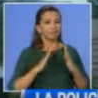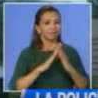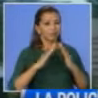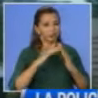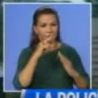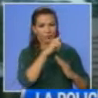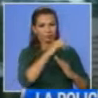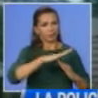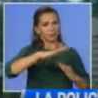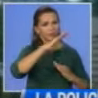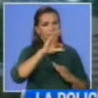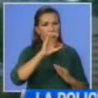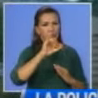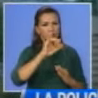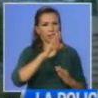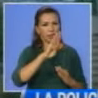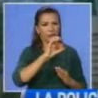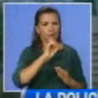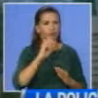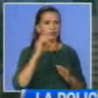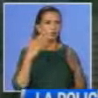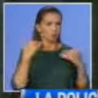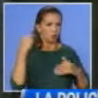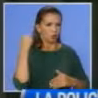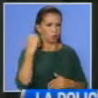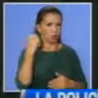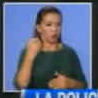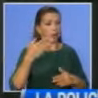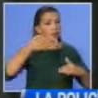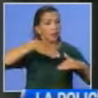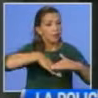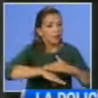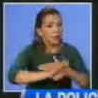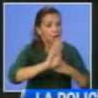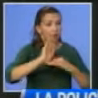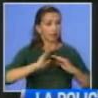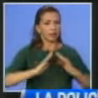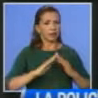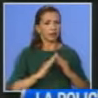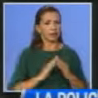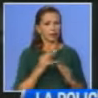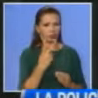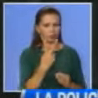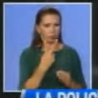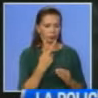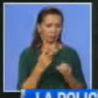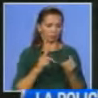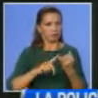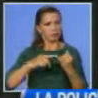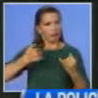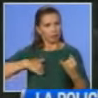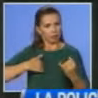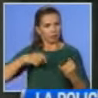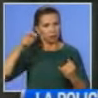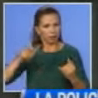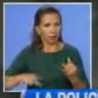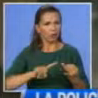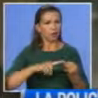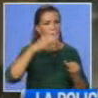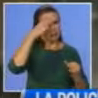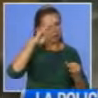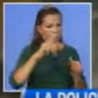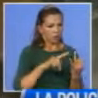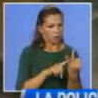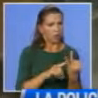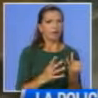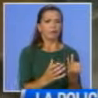Cumbres de los Ceibos, en el norte de Guayaquil. Al interior del inmueble estaban 2 extranjeros, uno argentino y otro mexicano, que fueron detenidos. El